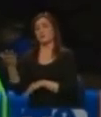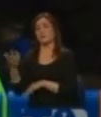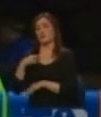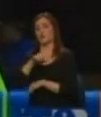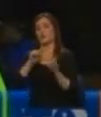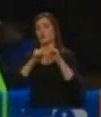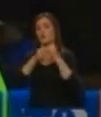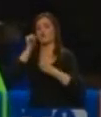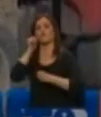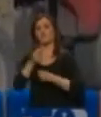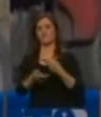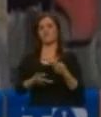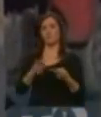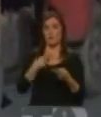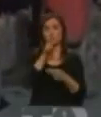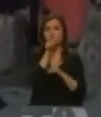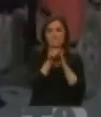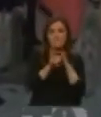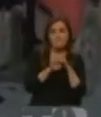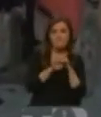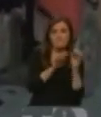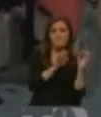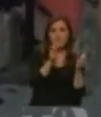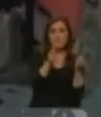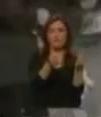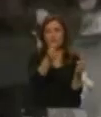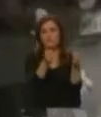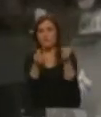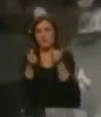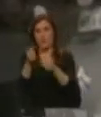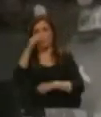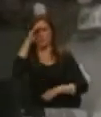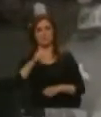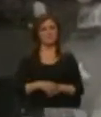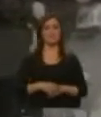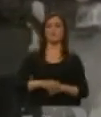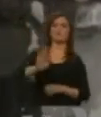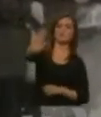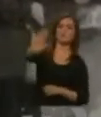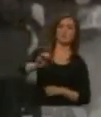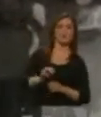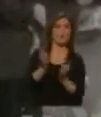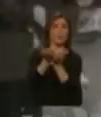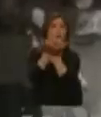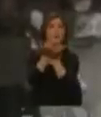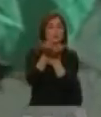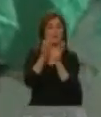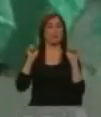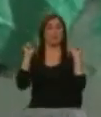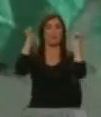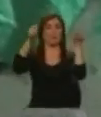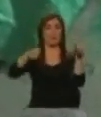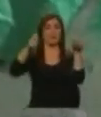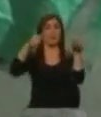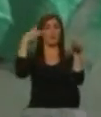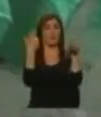cargamento de sustancias estupefacientes. La policía logró detener el pesado automotor que en el balde y apenas tapado con una lona